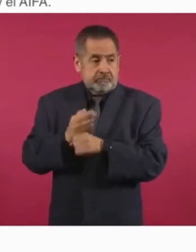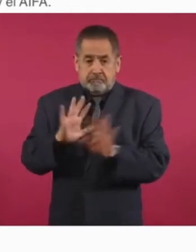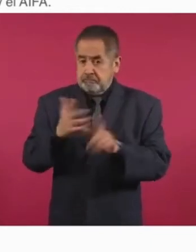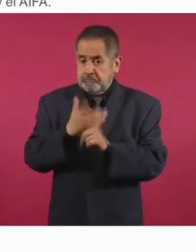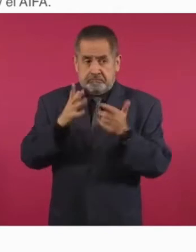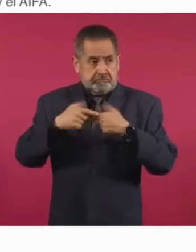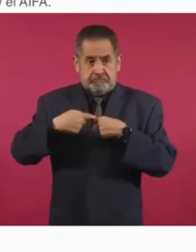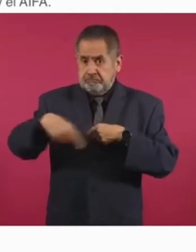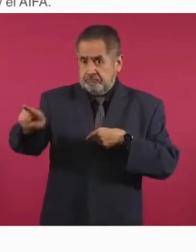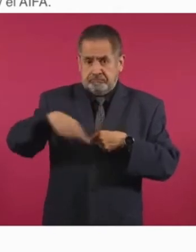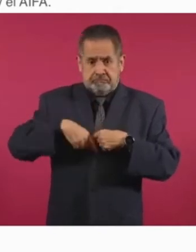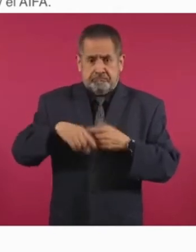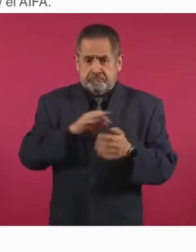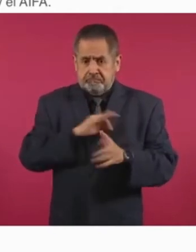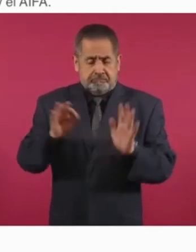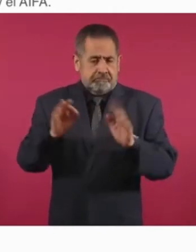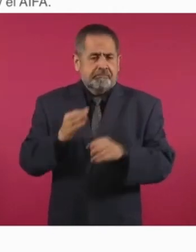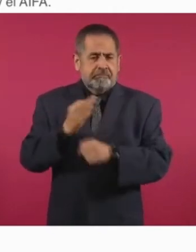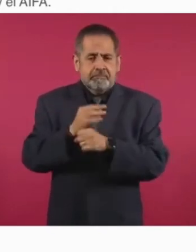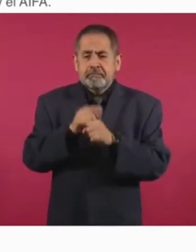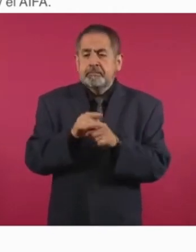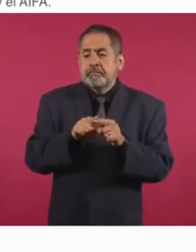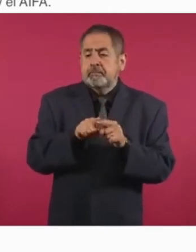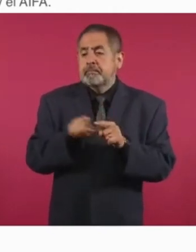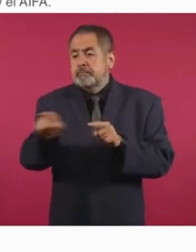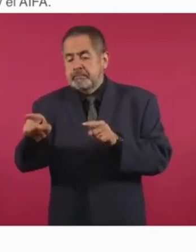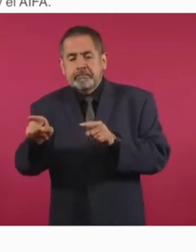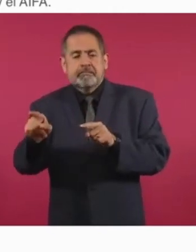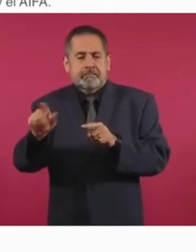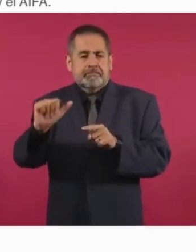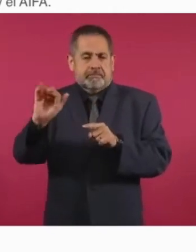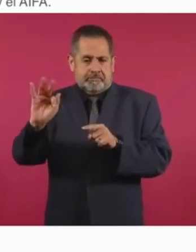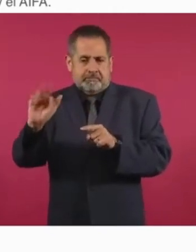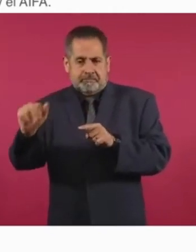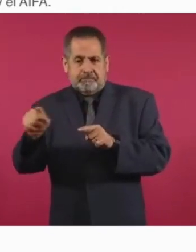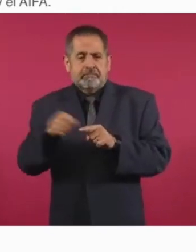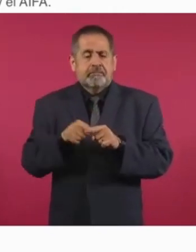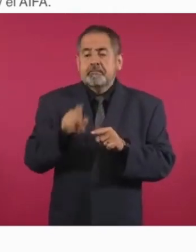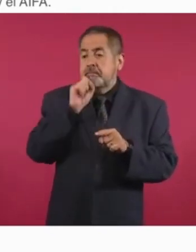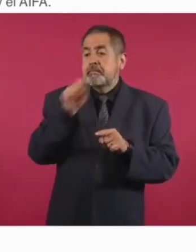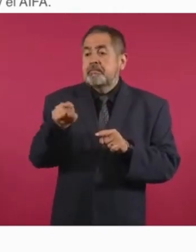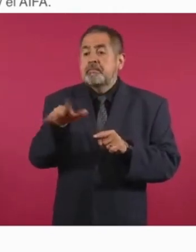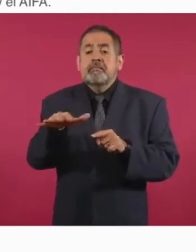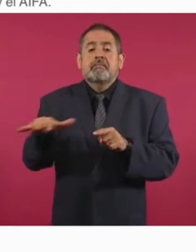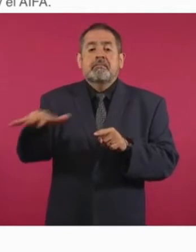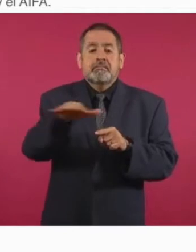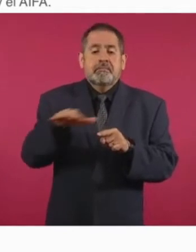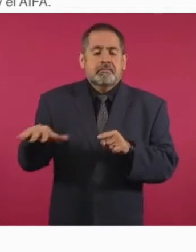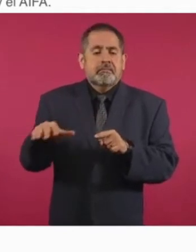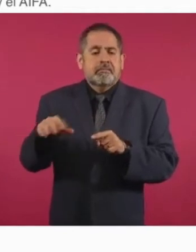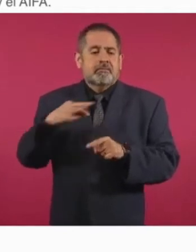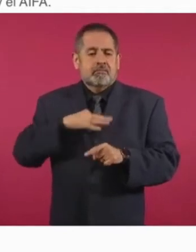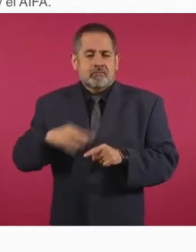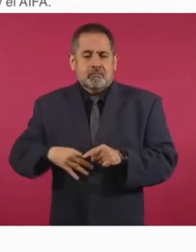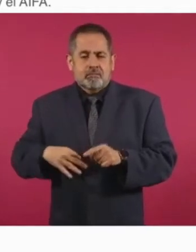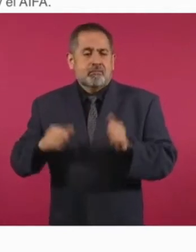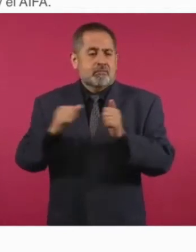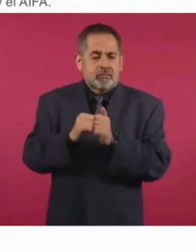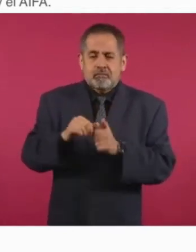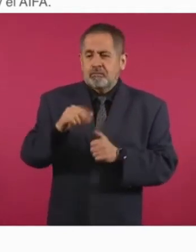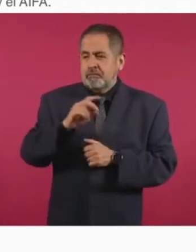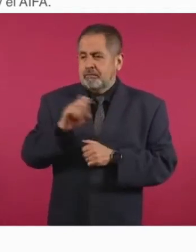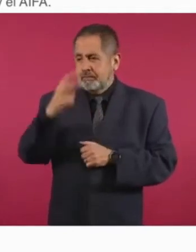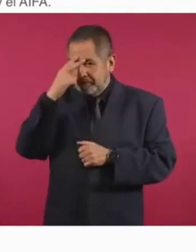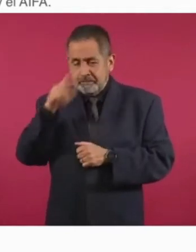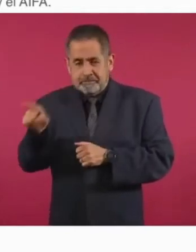operaciones y además de, por supuesto, conectar hacia el Aeropuerto Felipe Ángeles, nos ayuda mucho a conectar lo que es la zona del Valle de Toluca con el Valle de México,